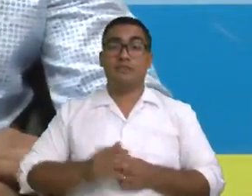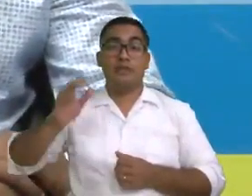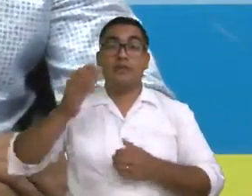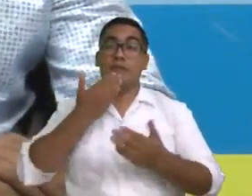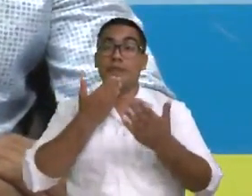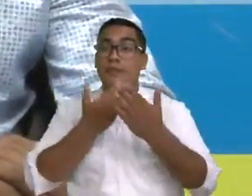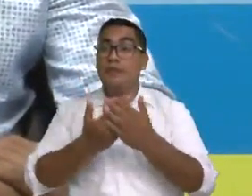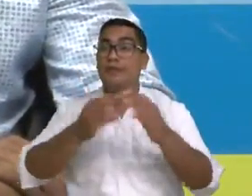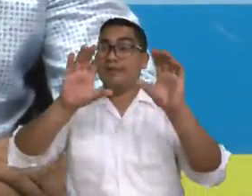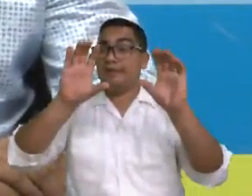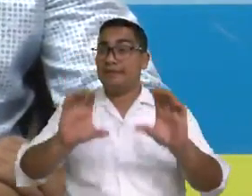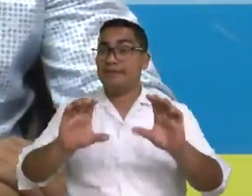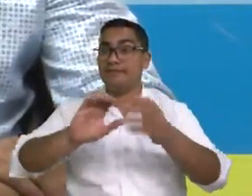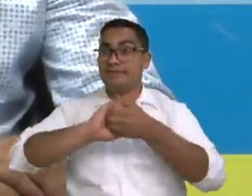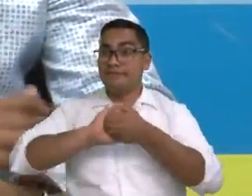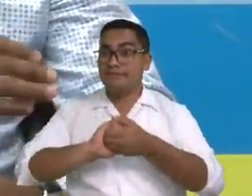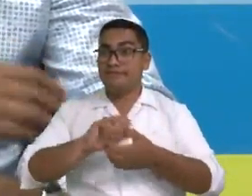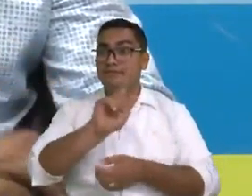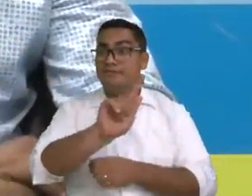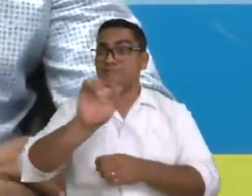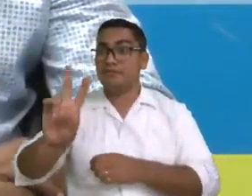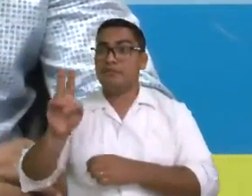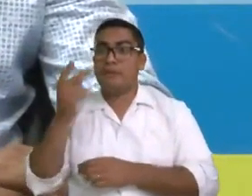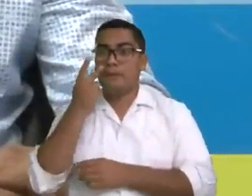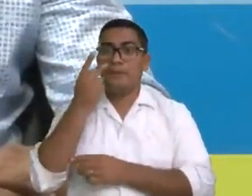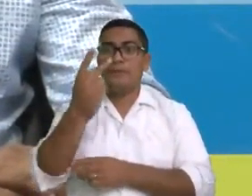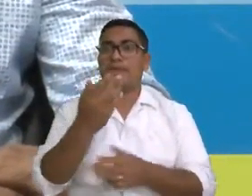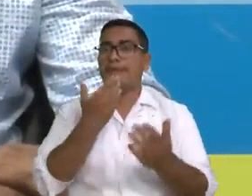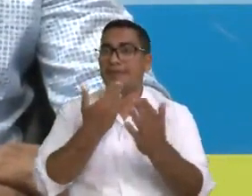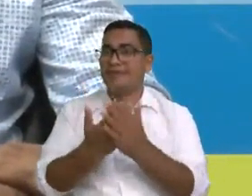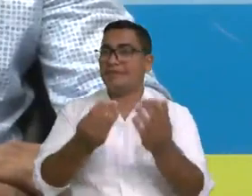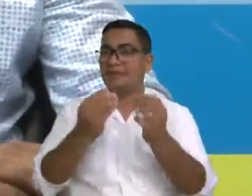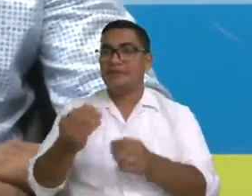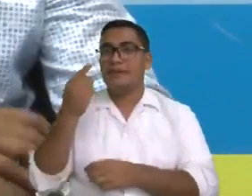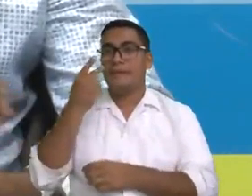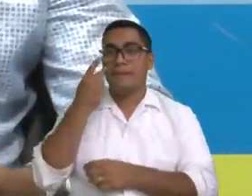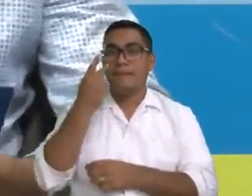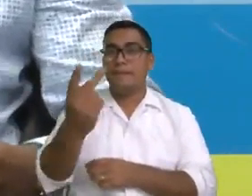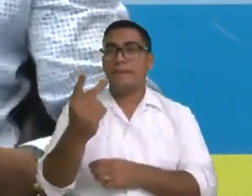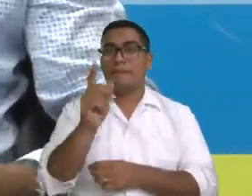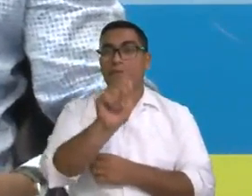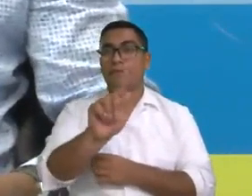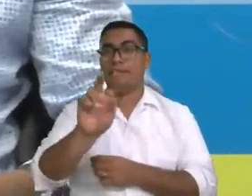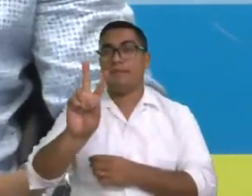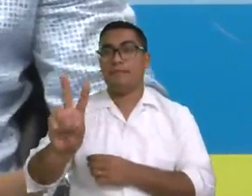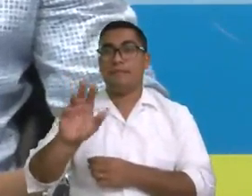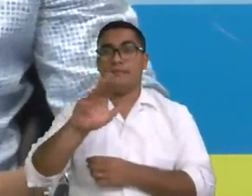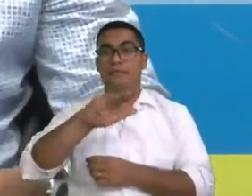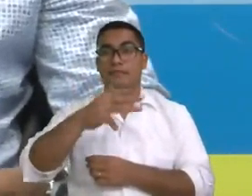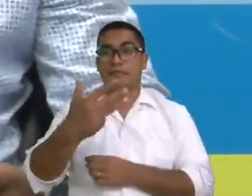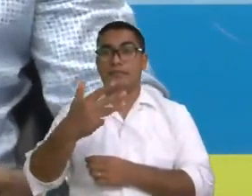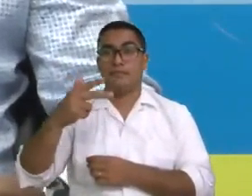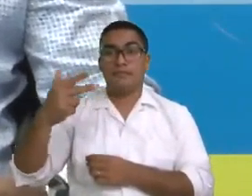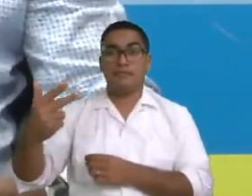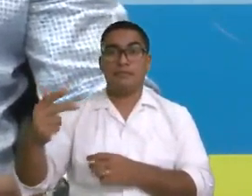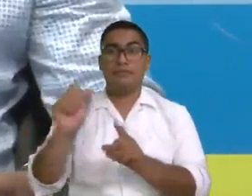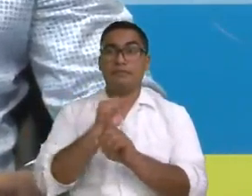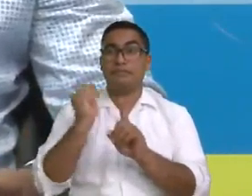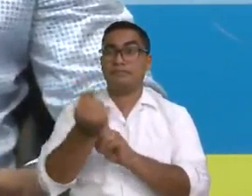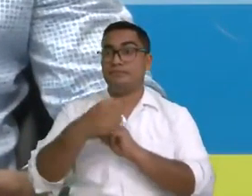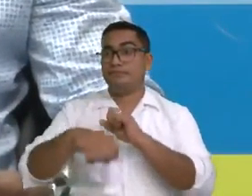Buenas tardes, amigos televidentes. Muchas gracias por su fiel sintonía. El canal 98, el canal parlamentario, el canal de